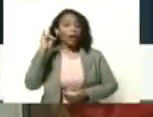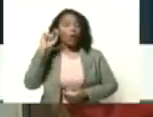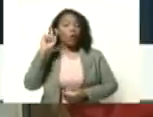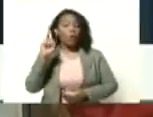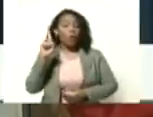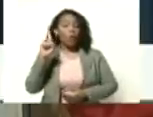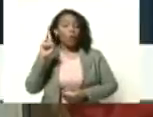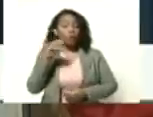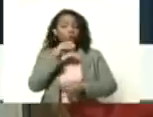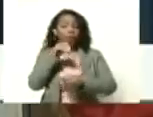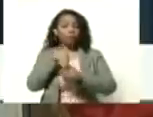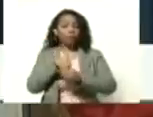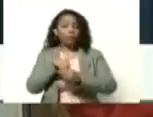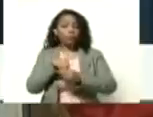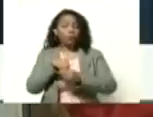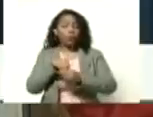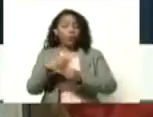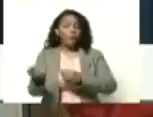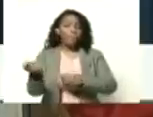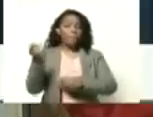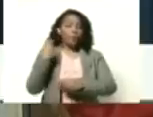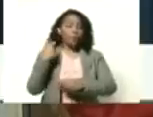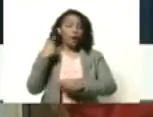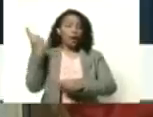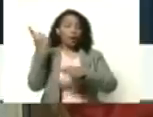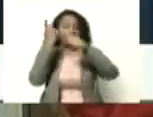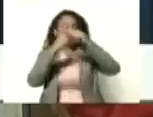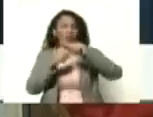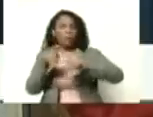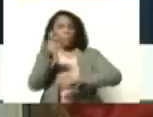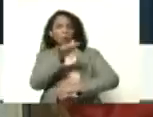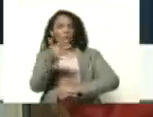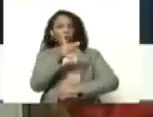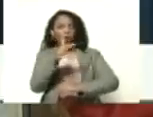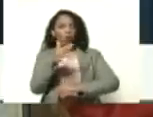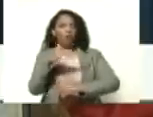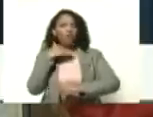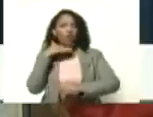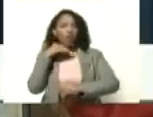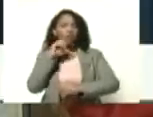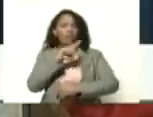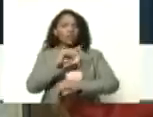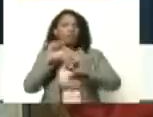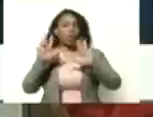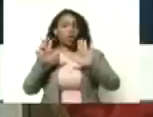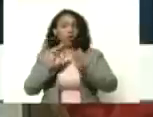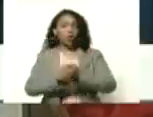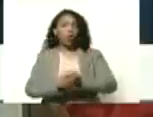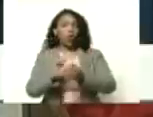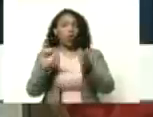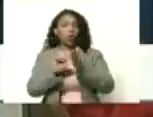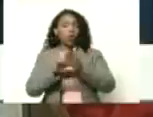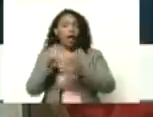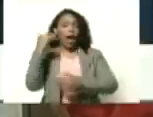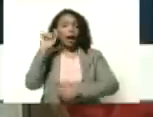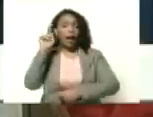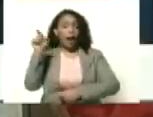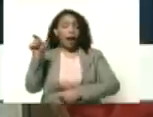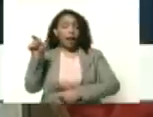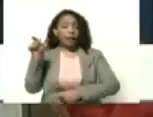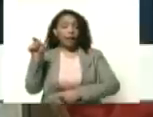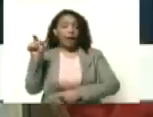de proveedores que el calcula aproximadamente pudieran haber llegado a 18 donde incluso el en